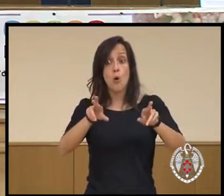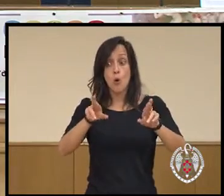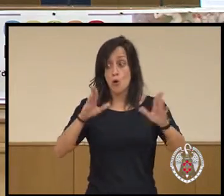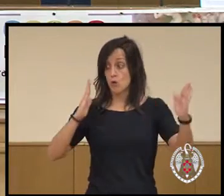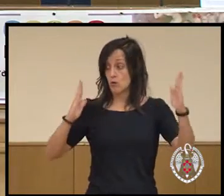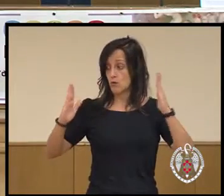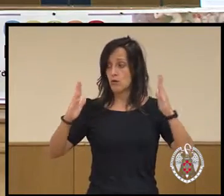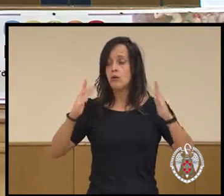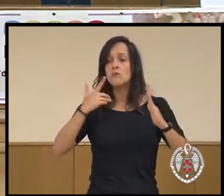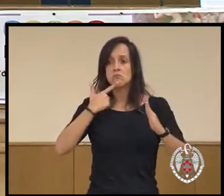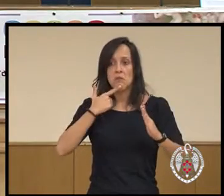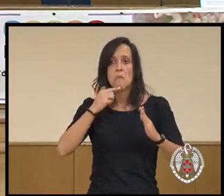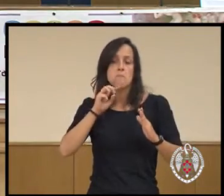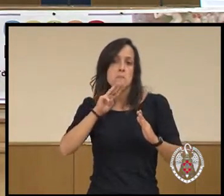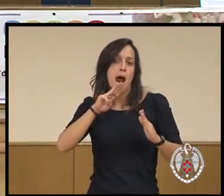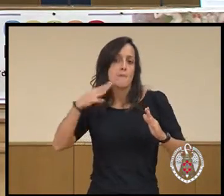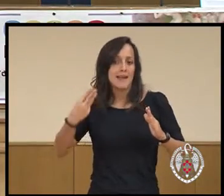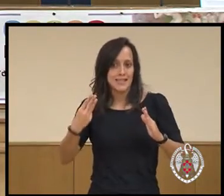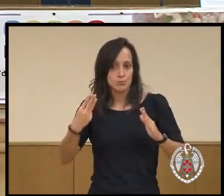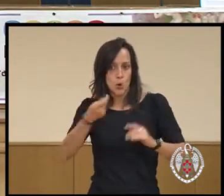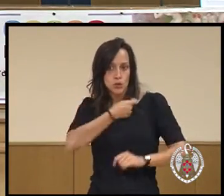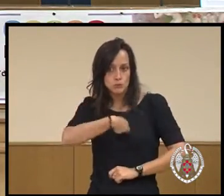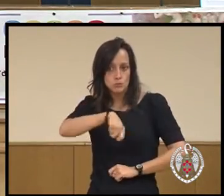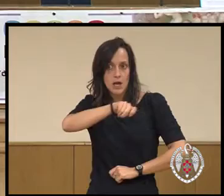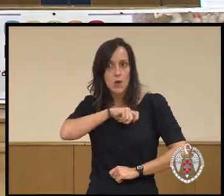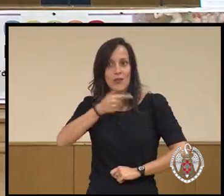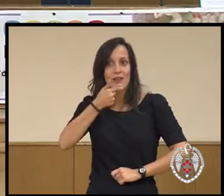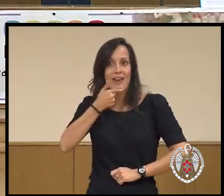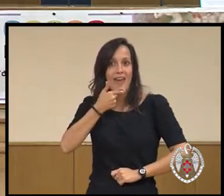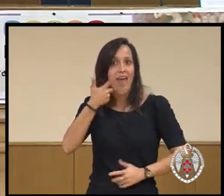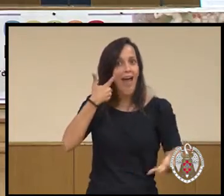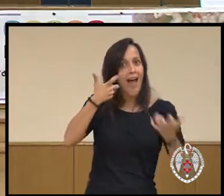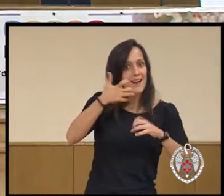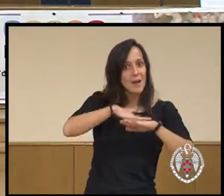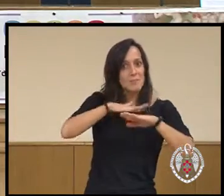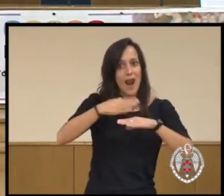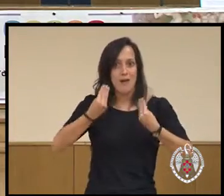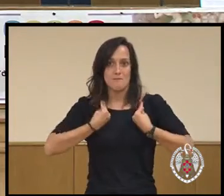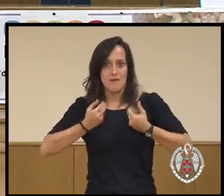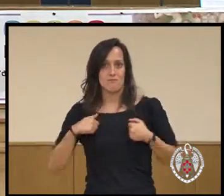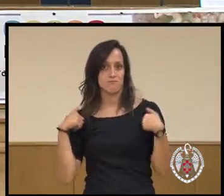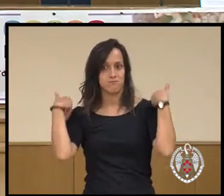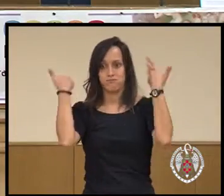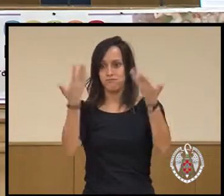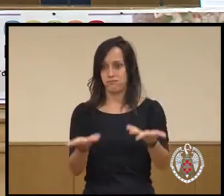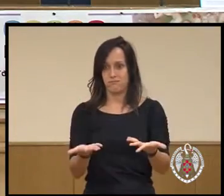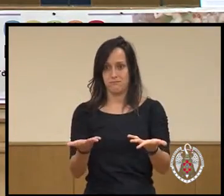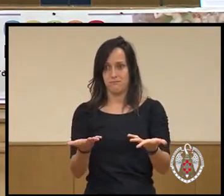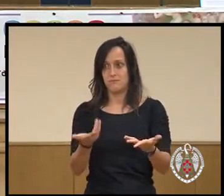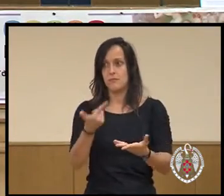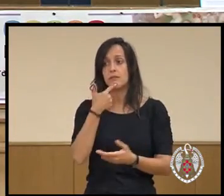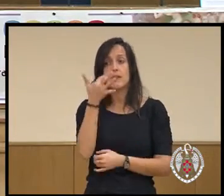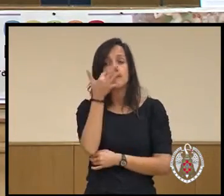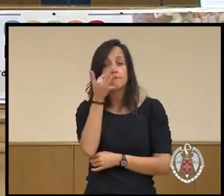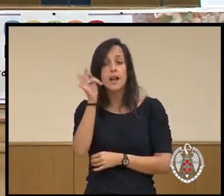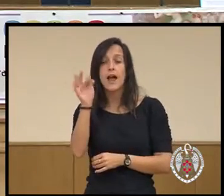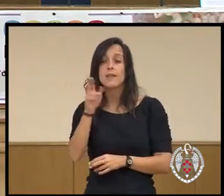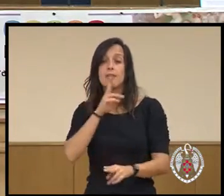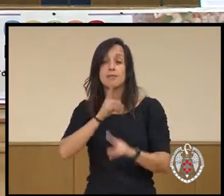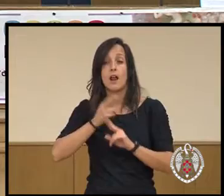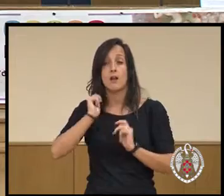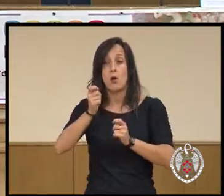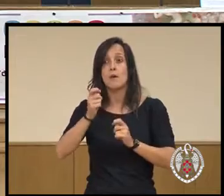pragmatismo del arte español, que en otras palabras es el arte entregado a la vida. Si Velázquez es el pintor del aire y del instante y de